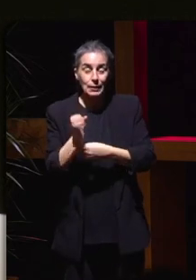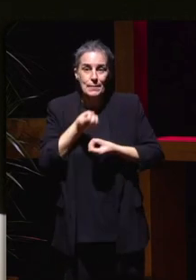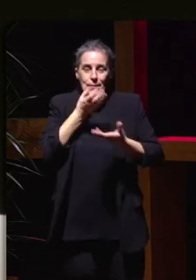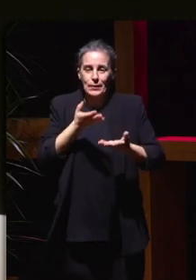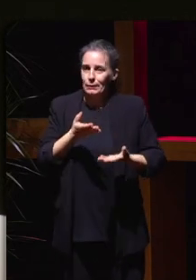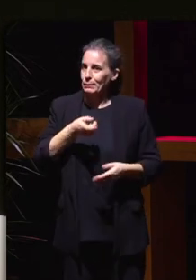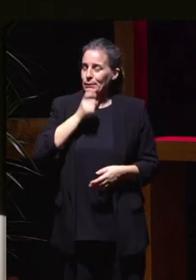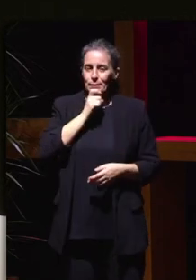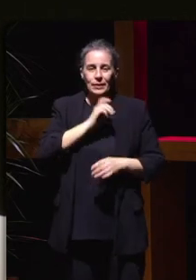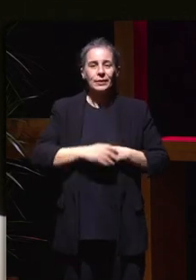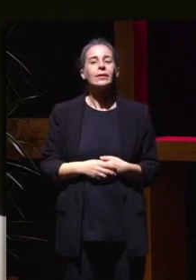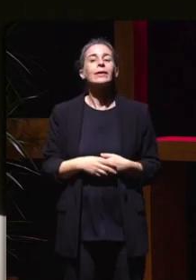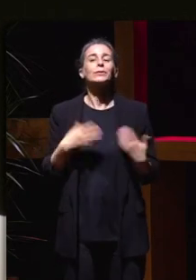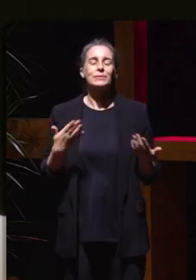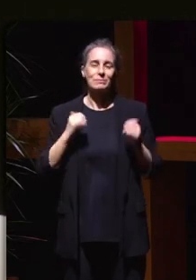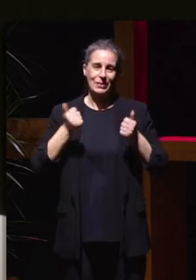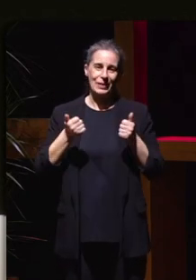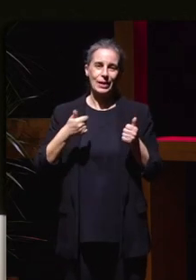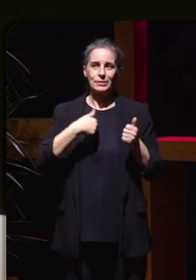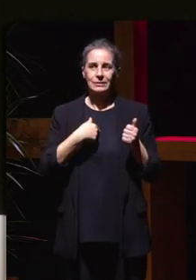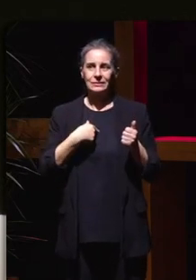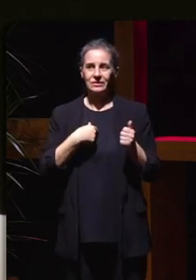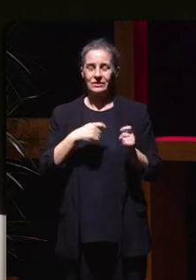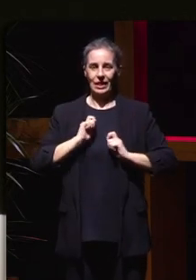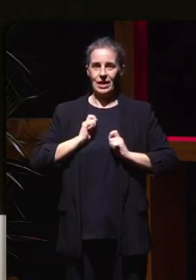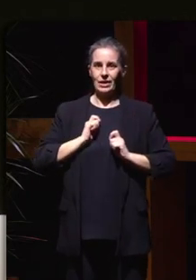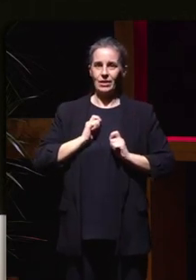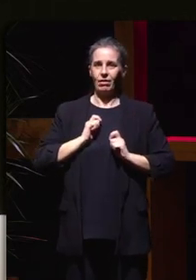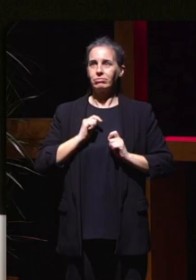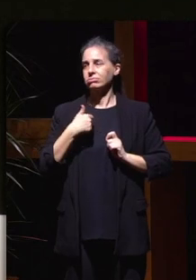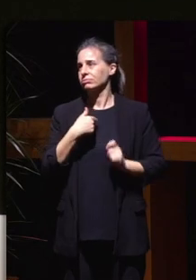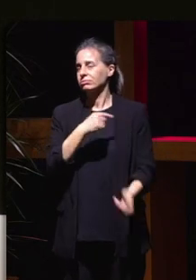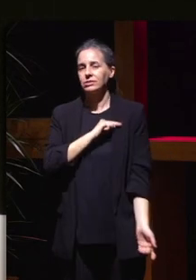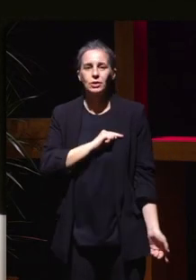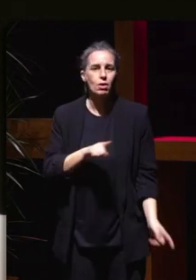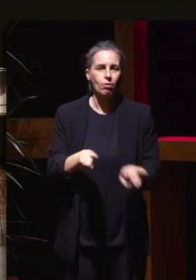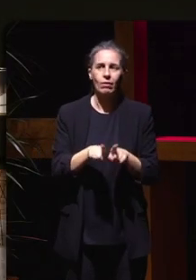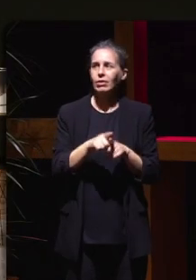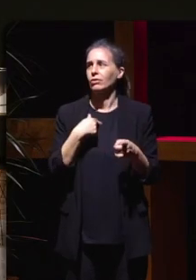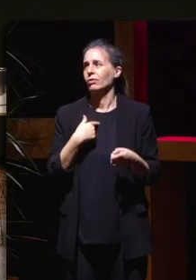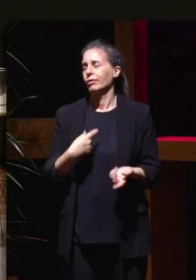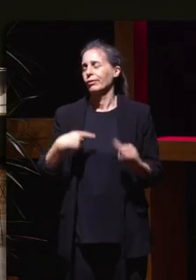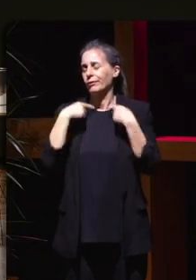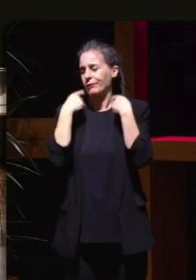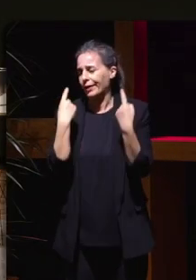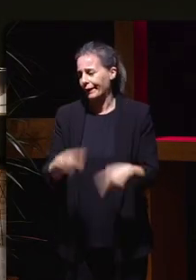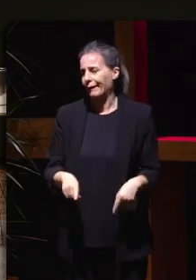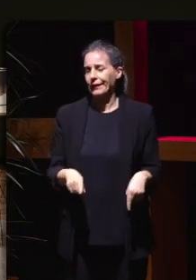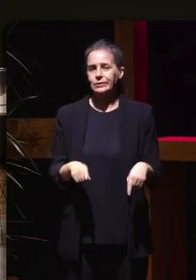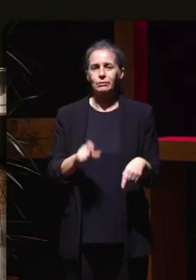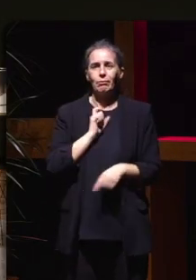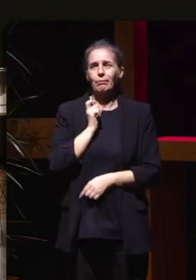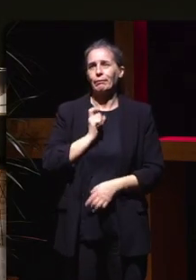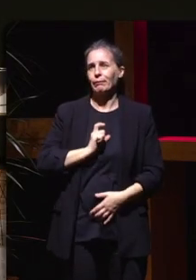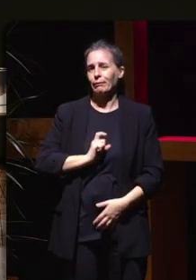entonces ahí se ha comenzado pues aparte está de sentirse Pues un poco un fraude y frases así pequeña y todas estas cosas que